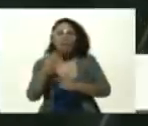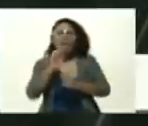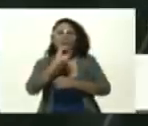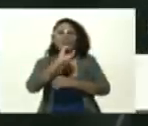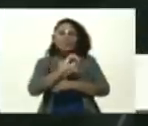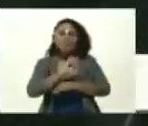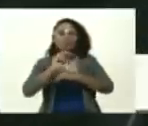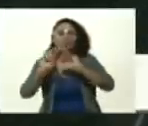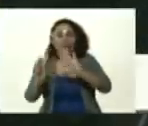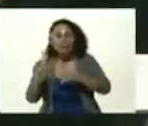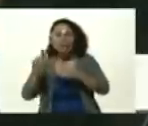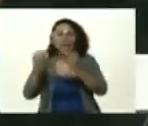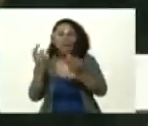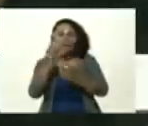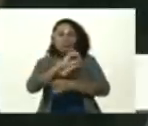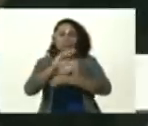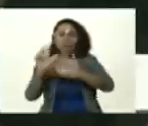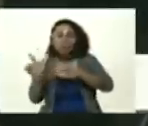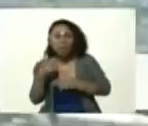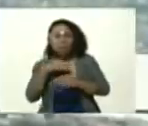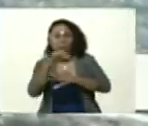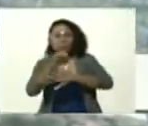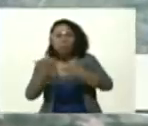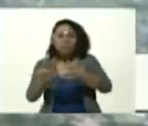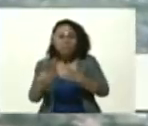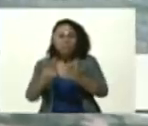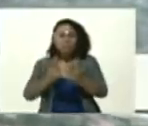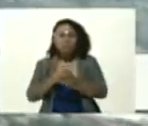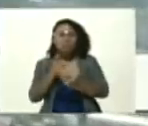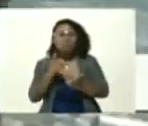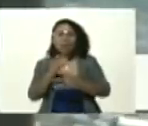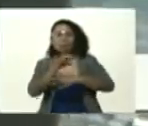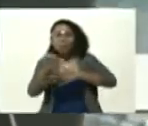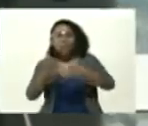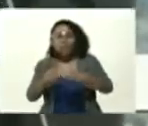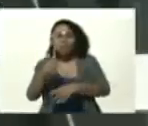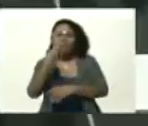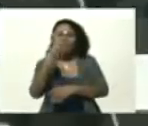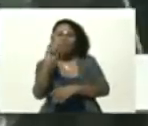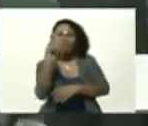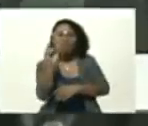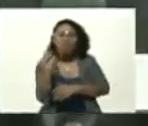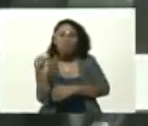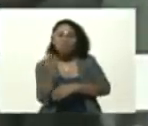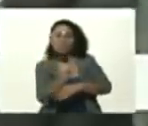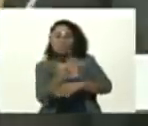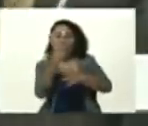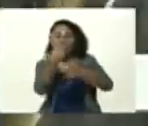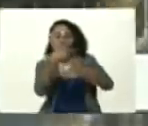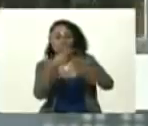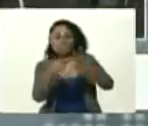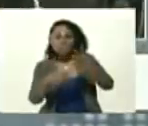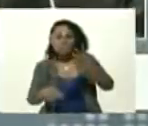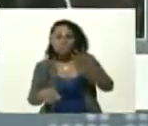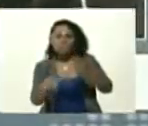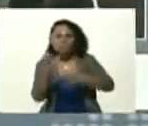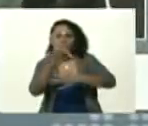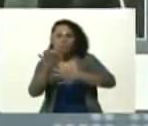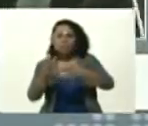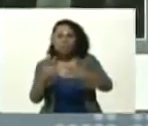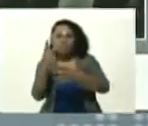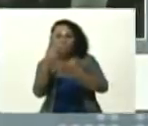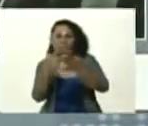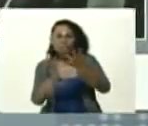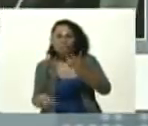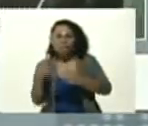en los ramales de los municipios Tovar, Pinto Salinas, SEA, Arzobispo Chacón, donde se